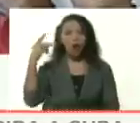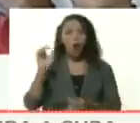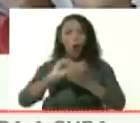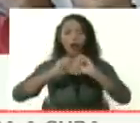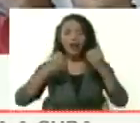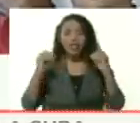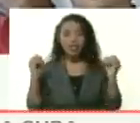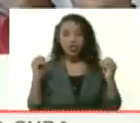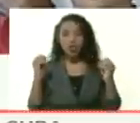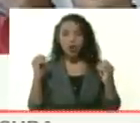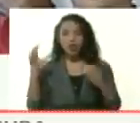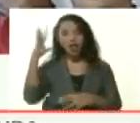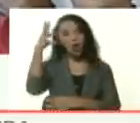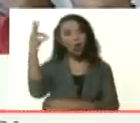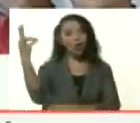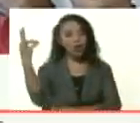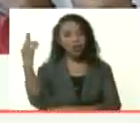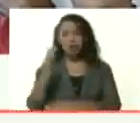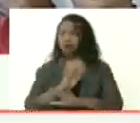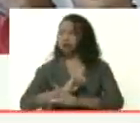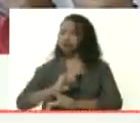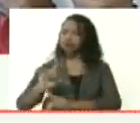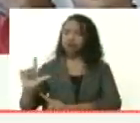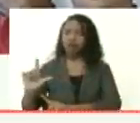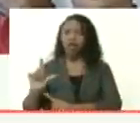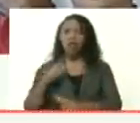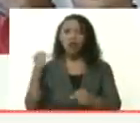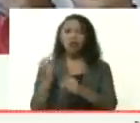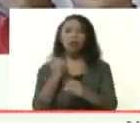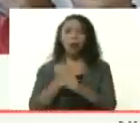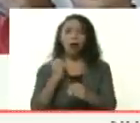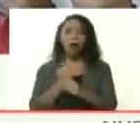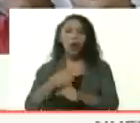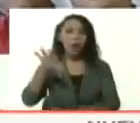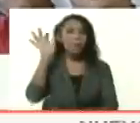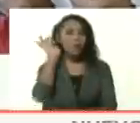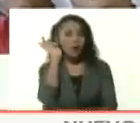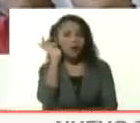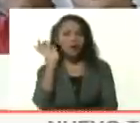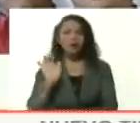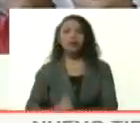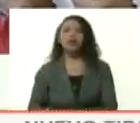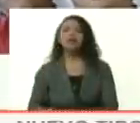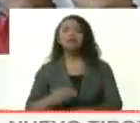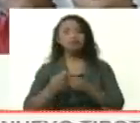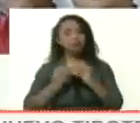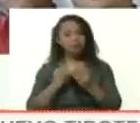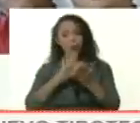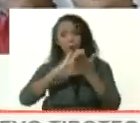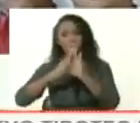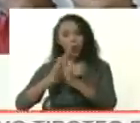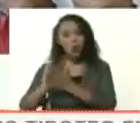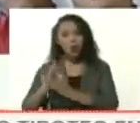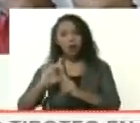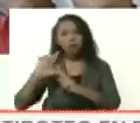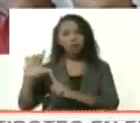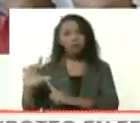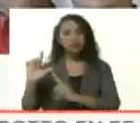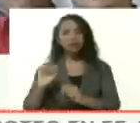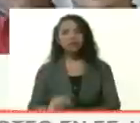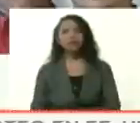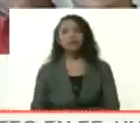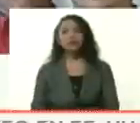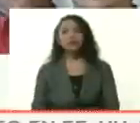de congresos. Ya hicimos el de los trabajadores, hicimos las mujeres, hicimos las comunas,